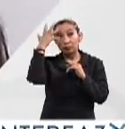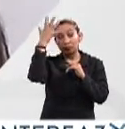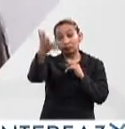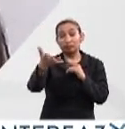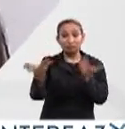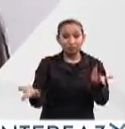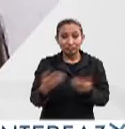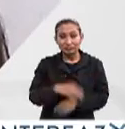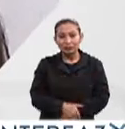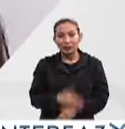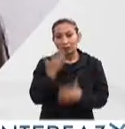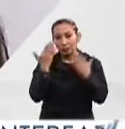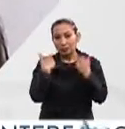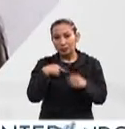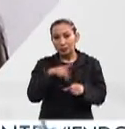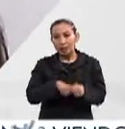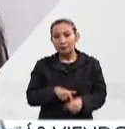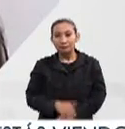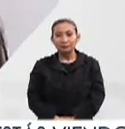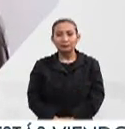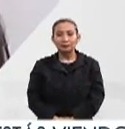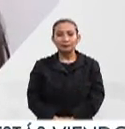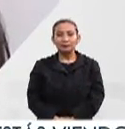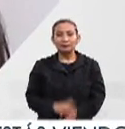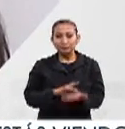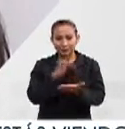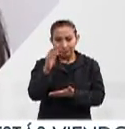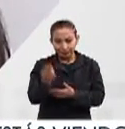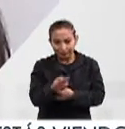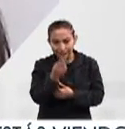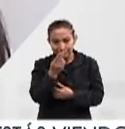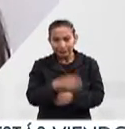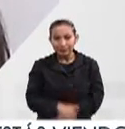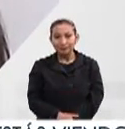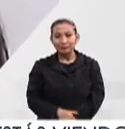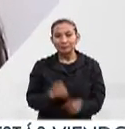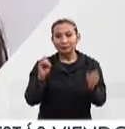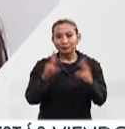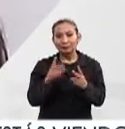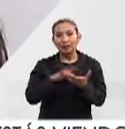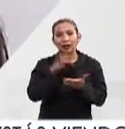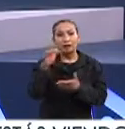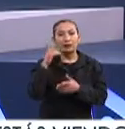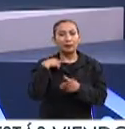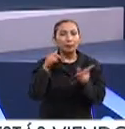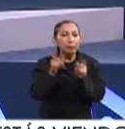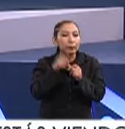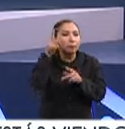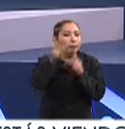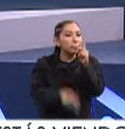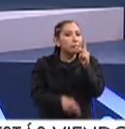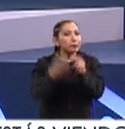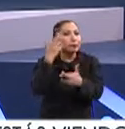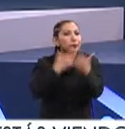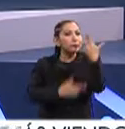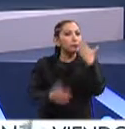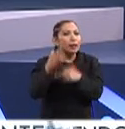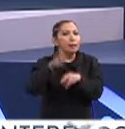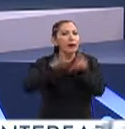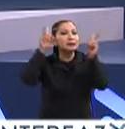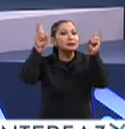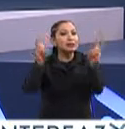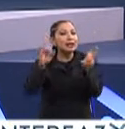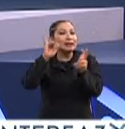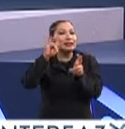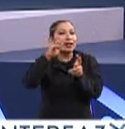mayor de los éxitos en tu futuro académico y personal. Gracias a ustedes. Hasta luego, gracias. Vamos a hacer una brevísima pausa, regresamos con más